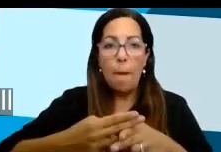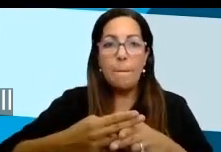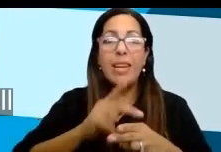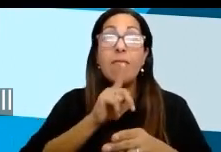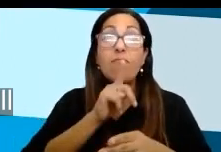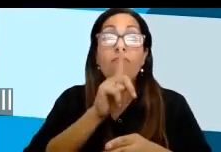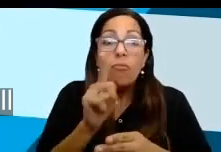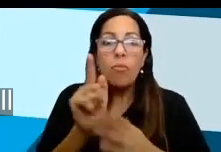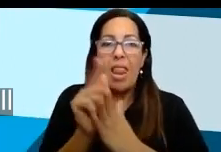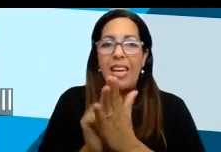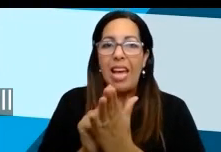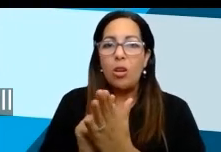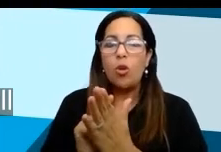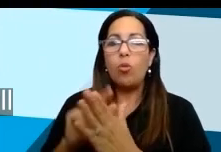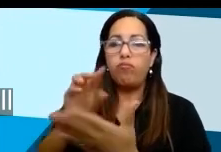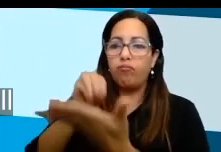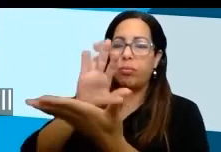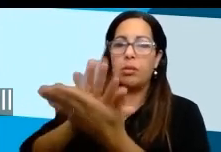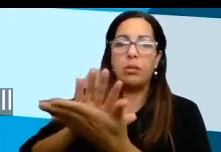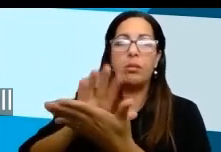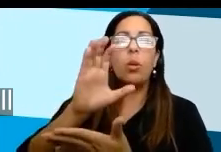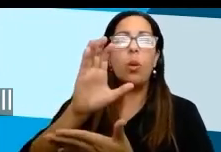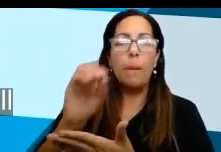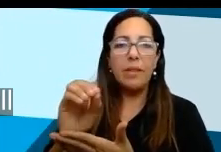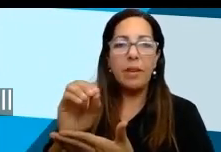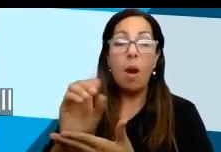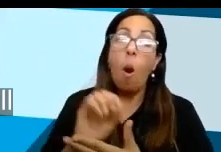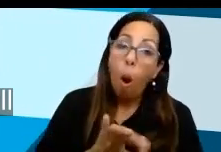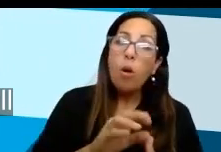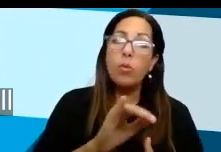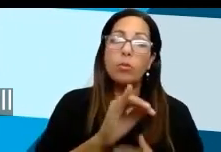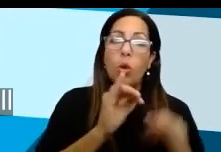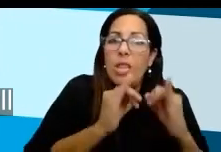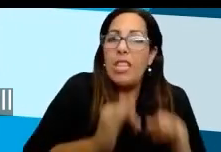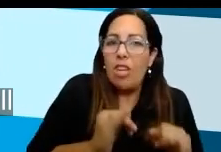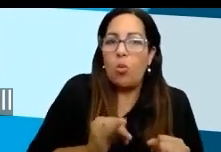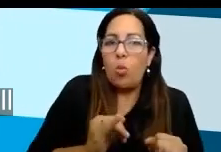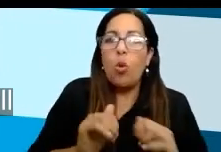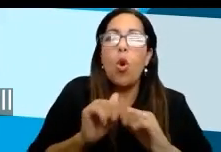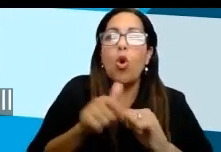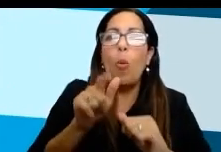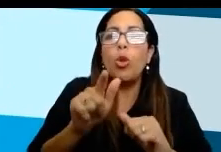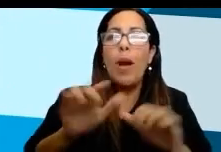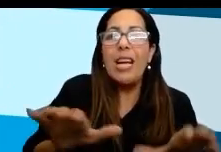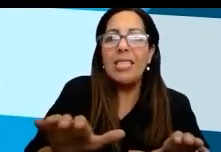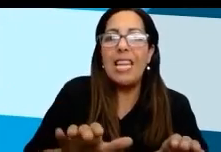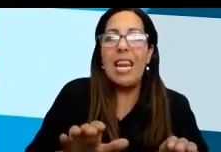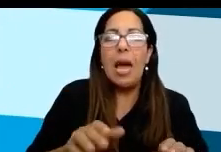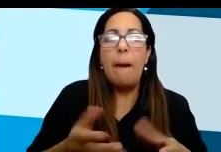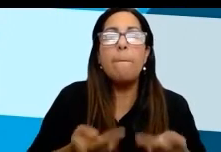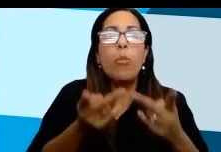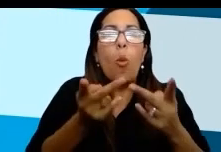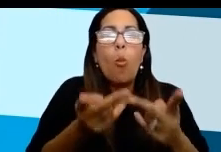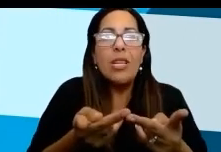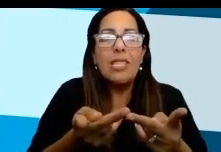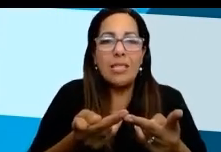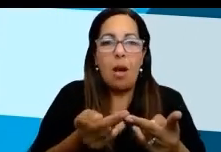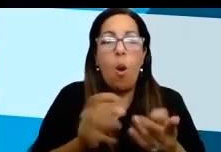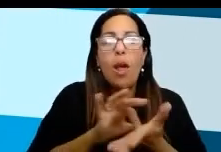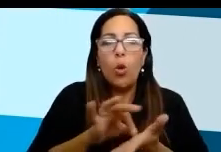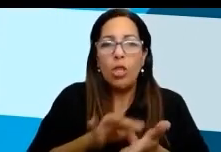legal o como individuo que es con el cual usted quiere hacer su propuesta o su cotización, su negocio